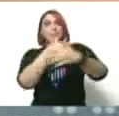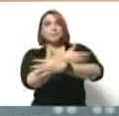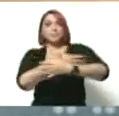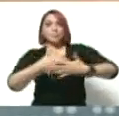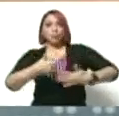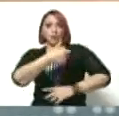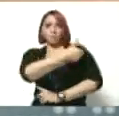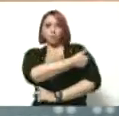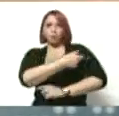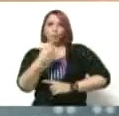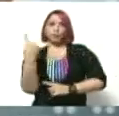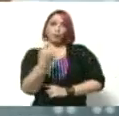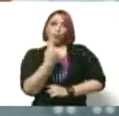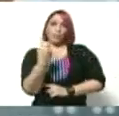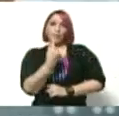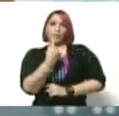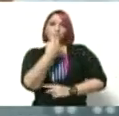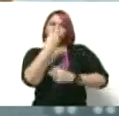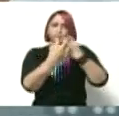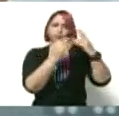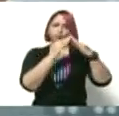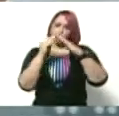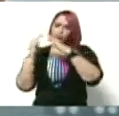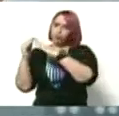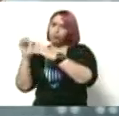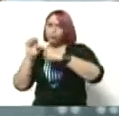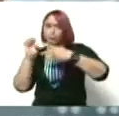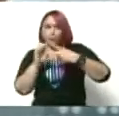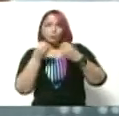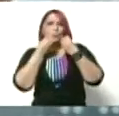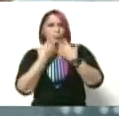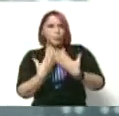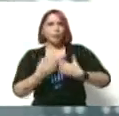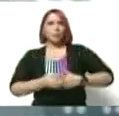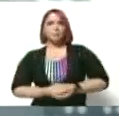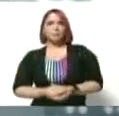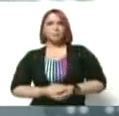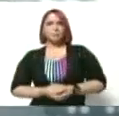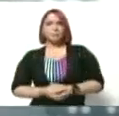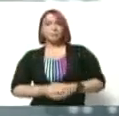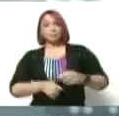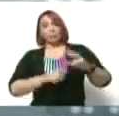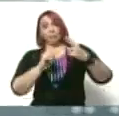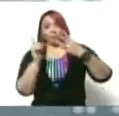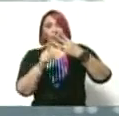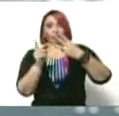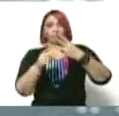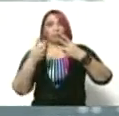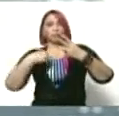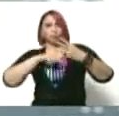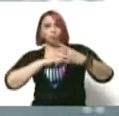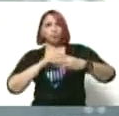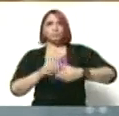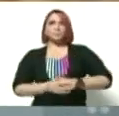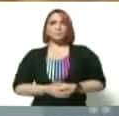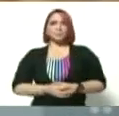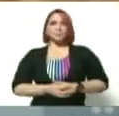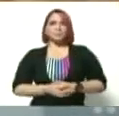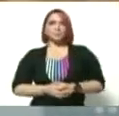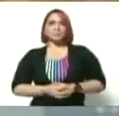vacunas solamente en el casa por casa que ha sido una estrategia bien efectiva para el uso la tercera estrategia que venimos en clic